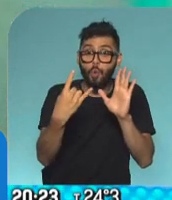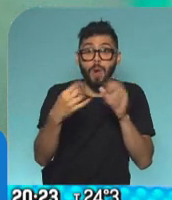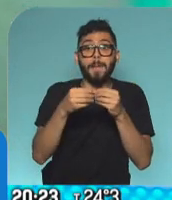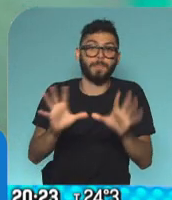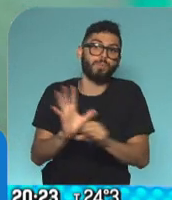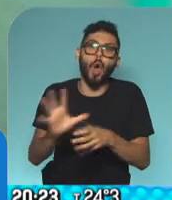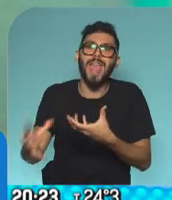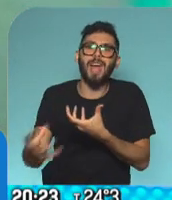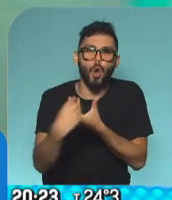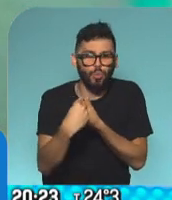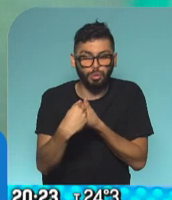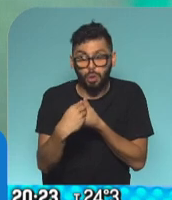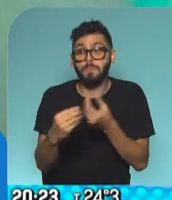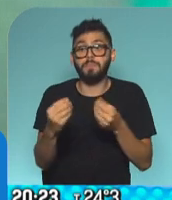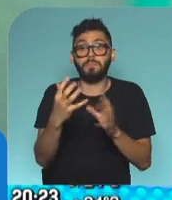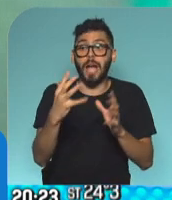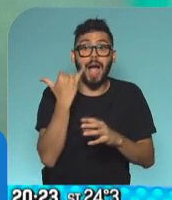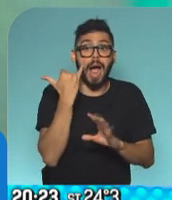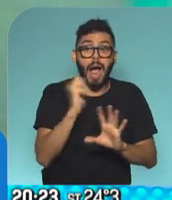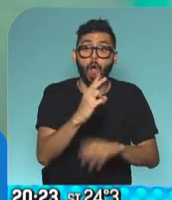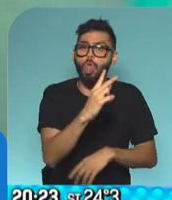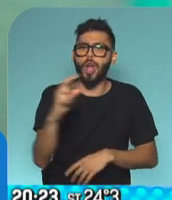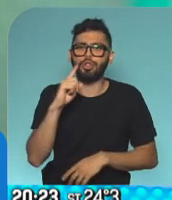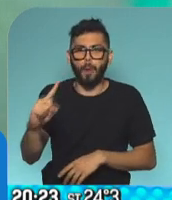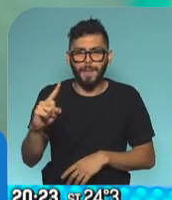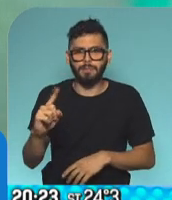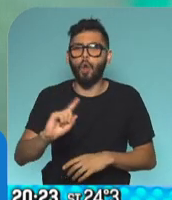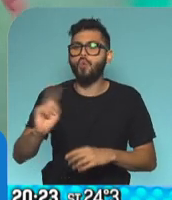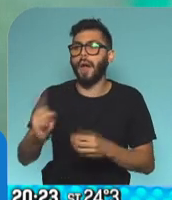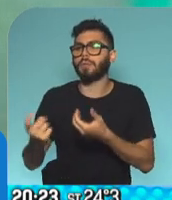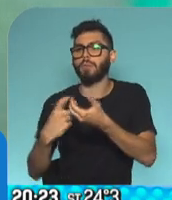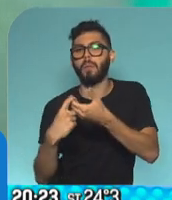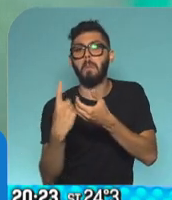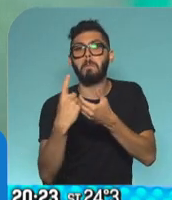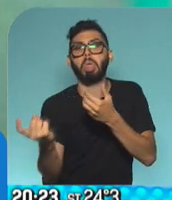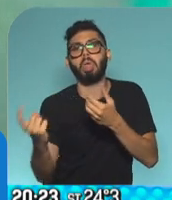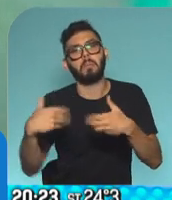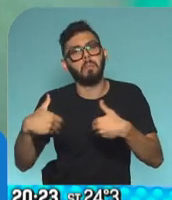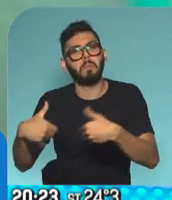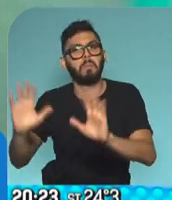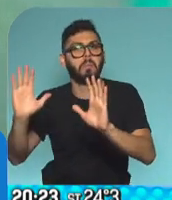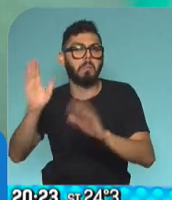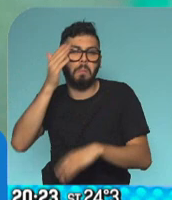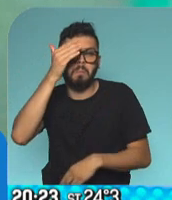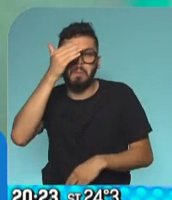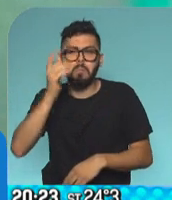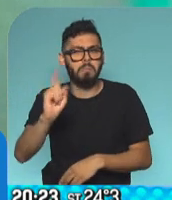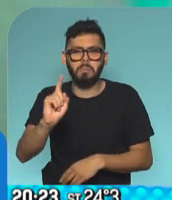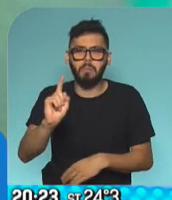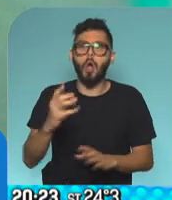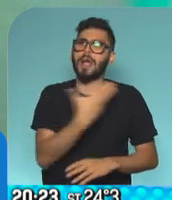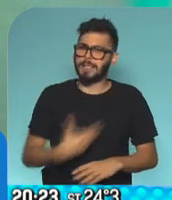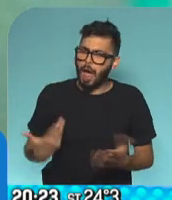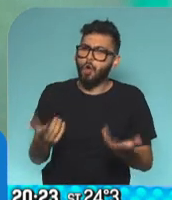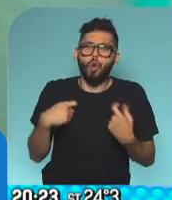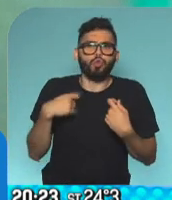inclusión con un cambio de paradigma ya no es bueno se cae un chico de la asignación no importa porque no lo vemos es el estado garantiza que